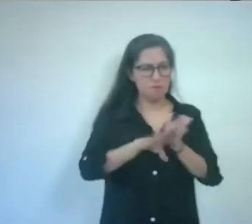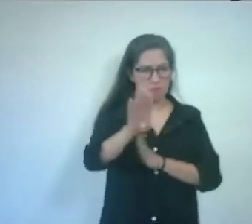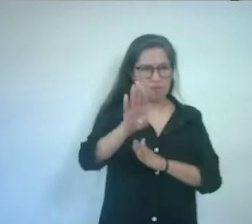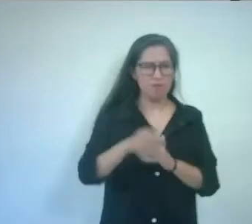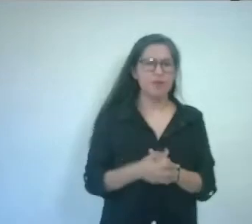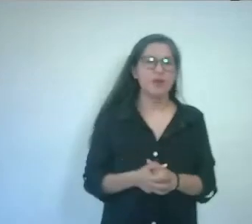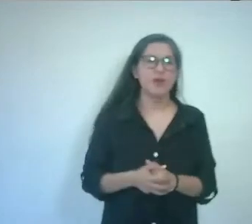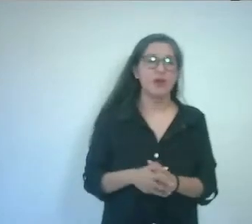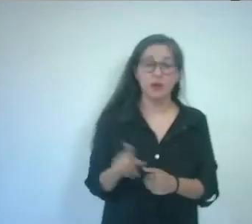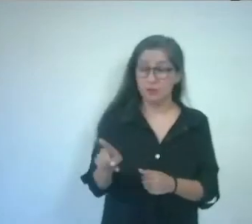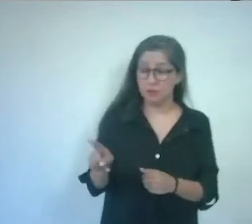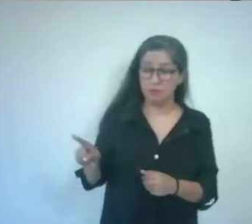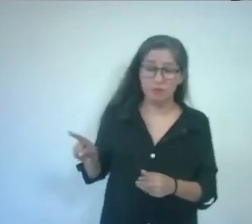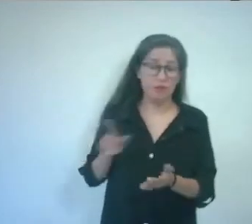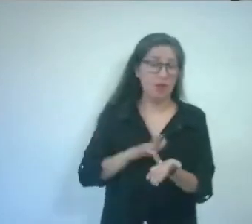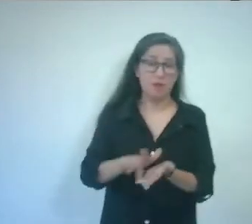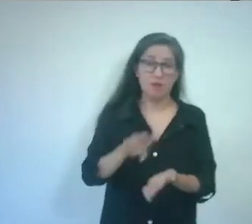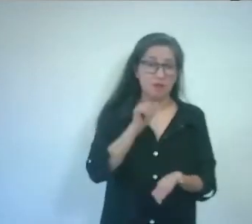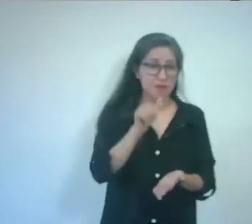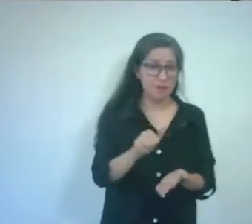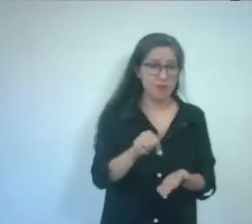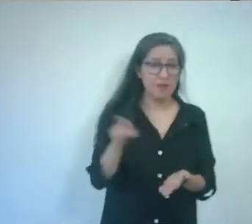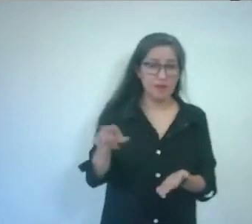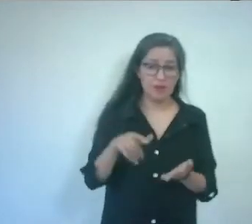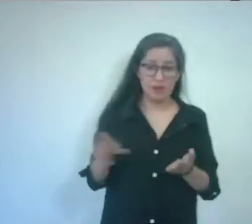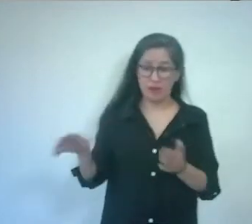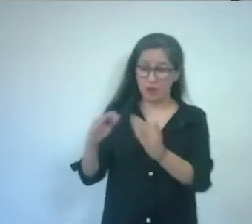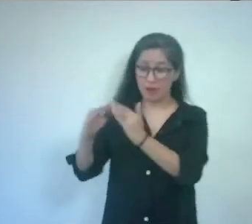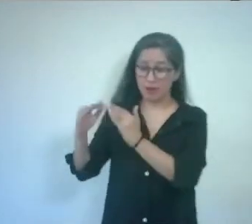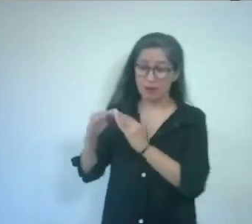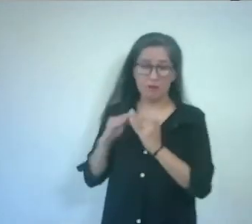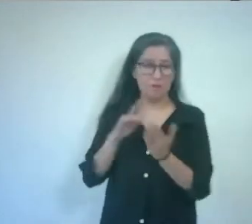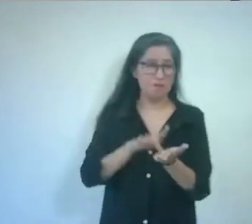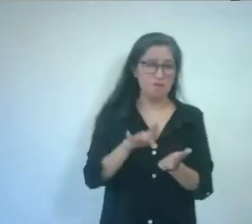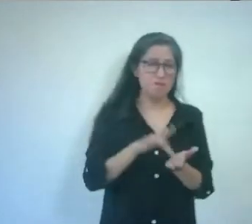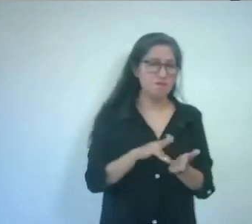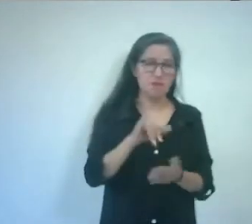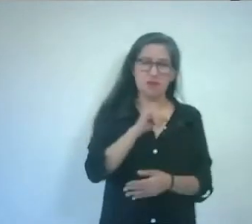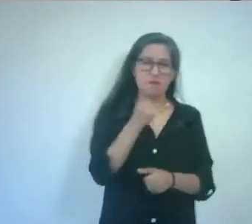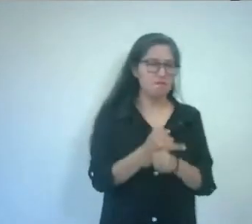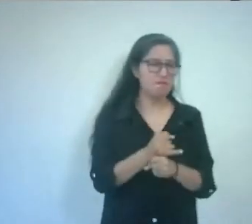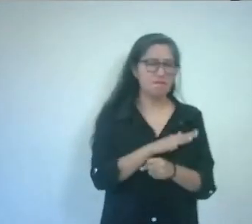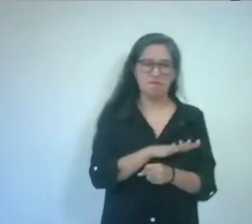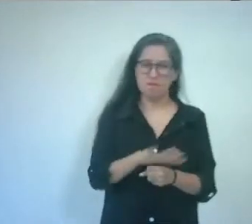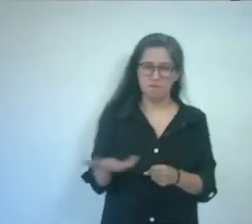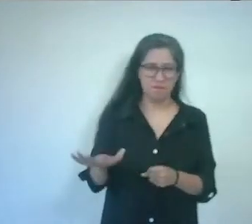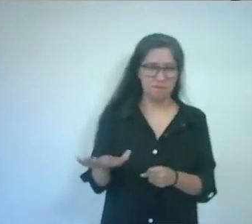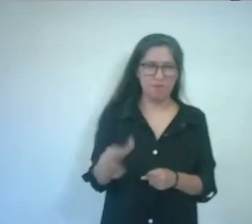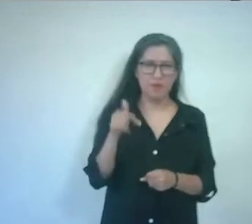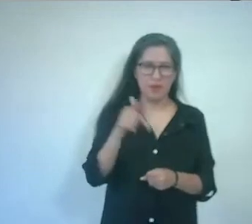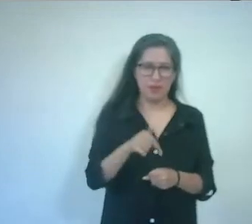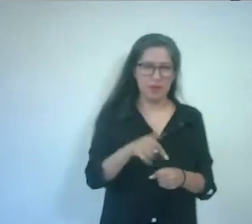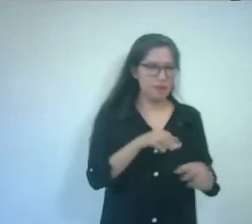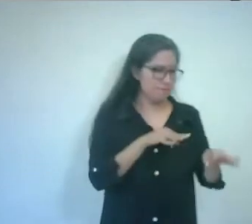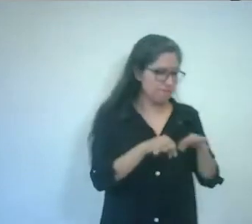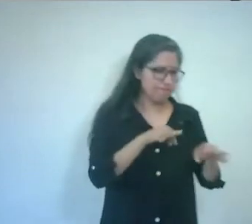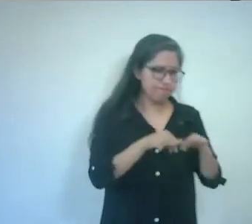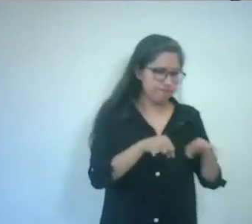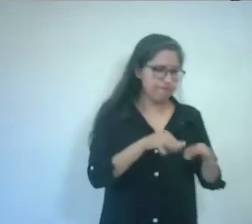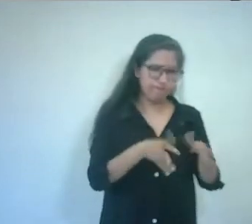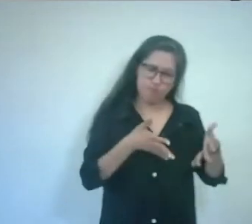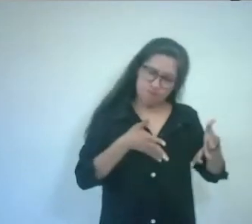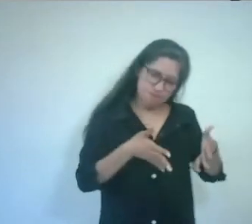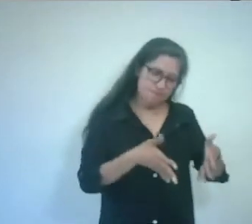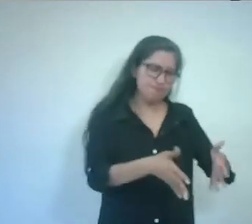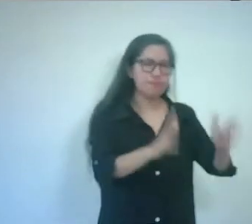Sin el apoyo y comprensión de las personas que nos reciben en casa, sería imposible emprender una labor titánica como la que estamos